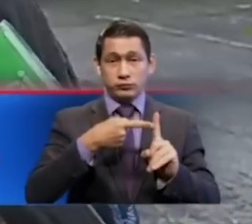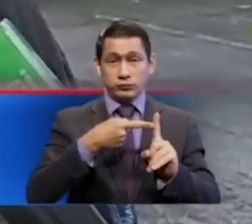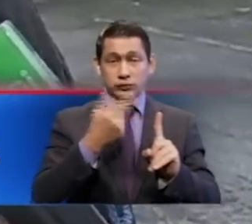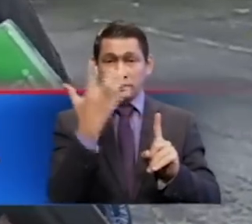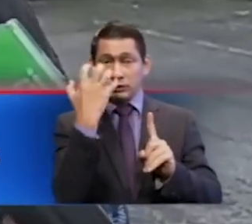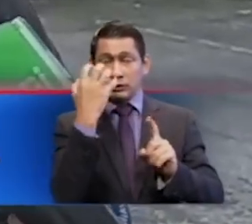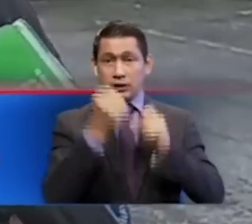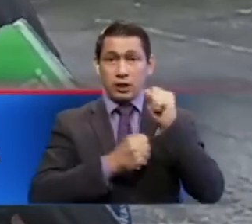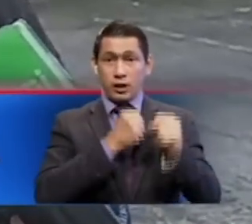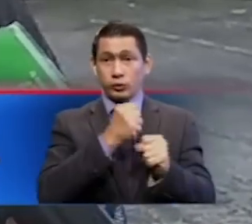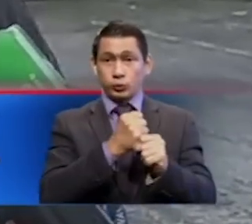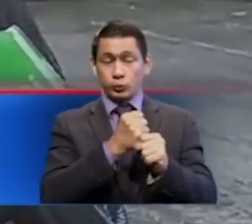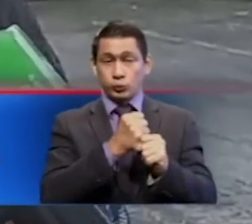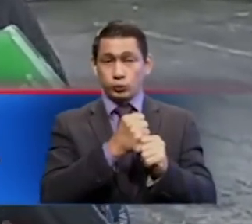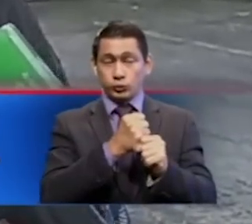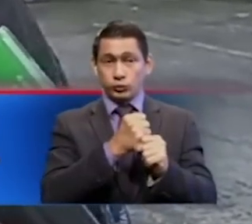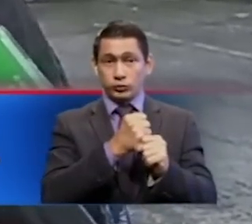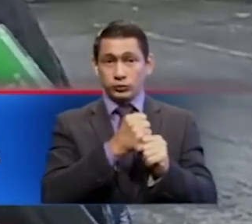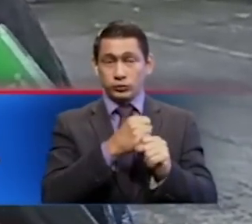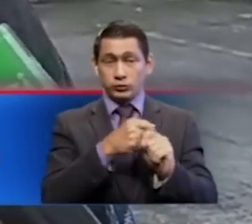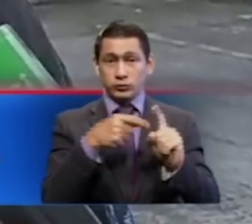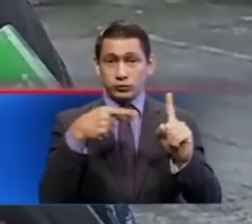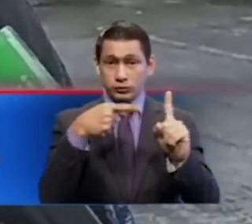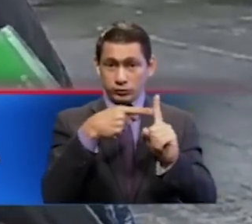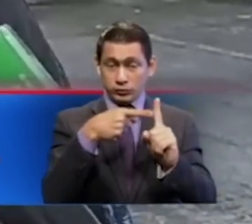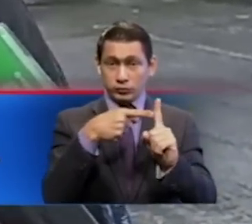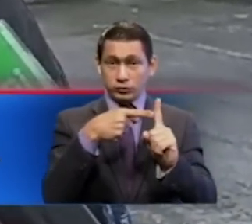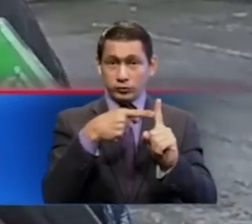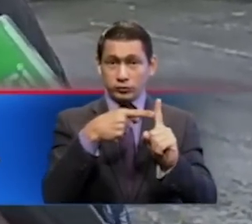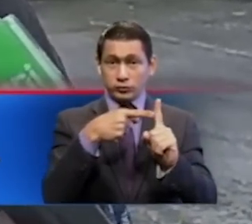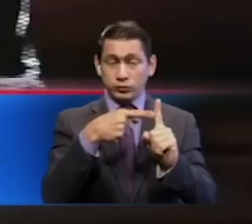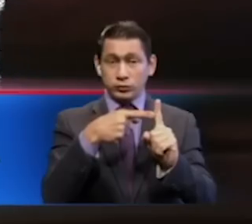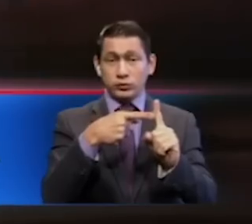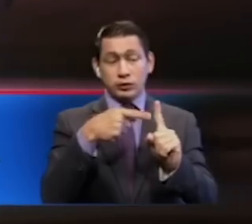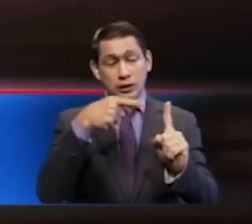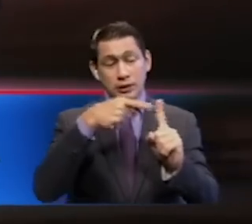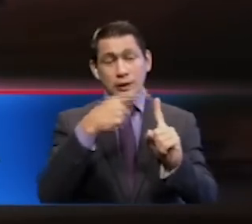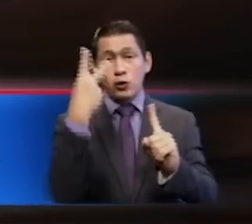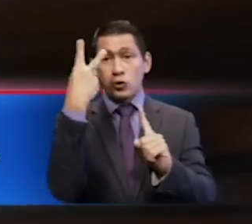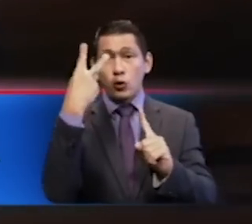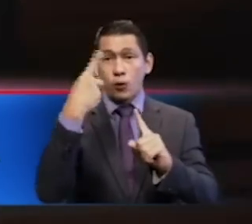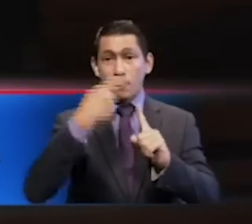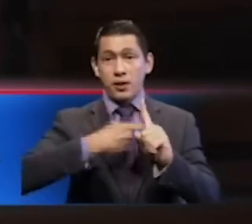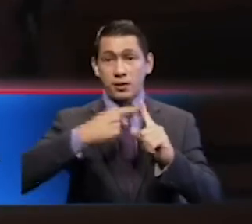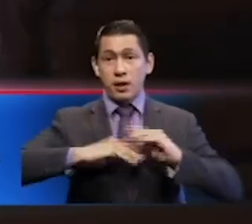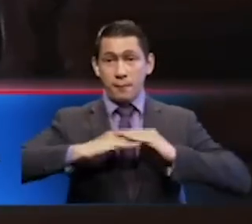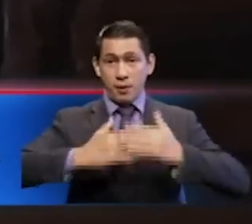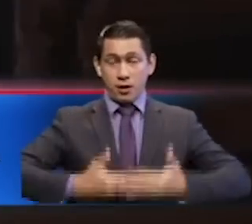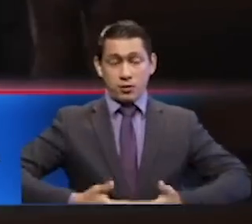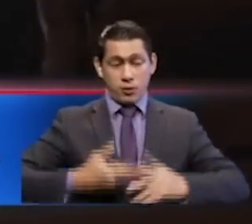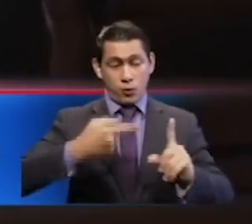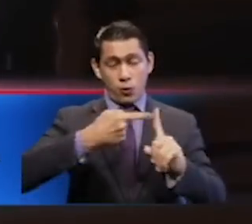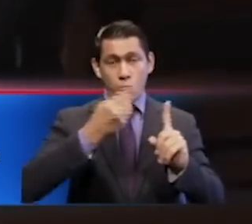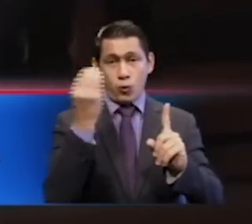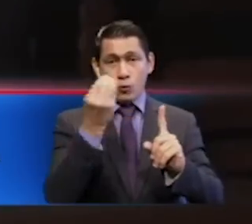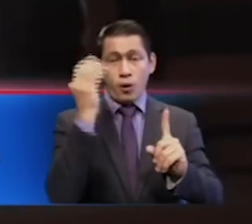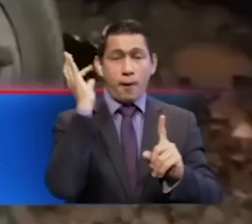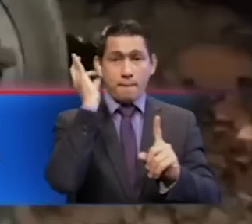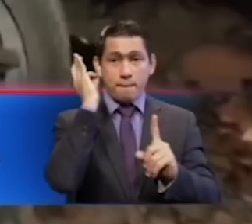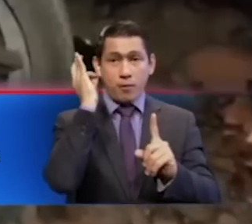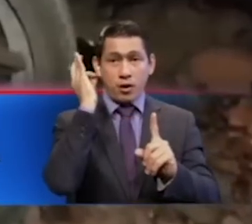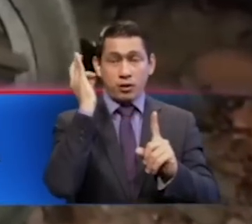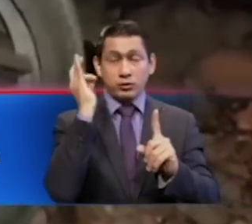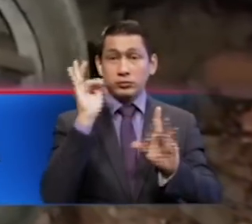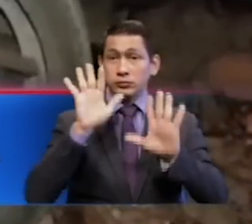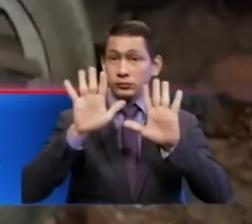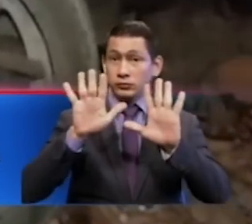15 años se encontraba aparentemente de 2 meses de embarazo. Luego de asesinar a la joven, escapó del lugar. En el operativo de búsqueda,